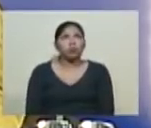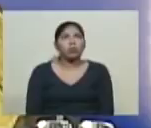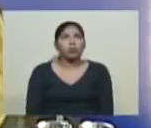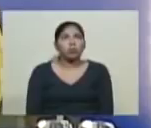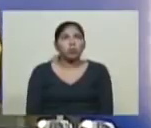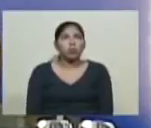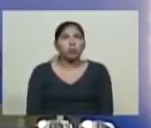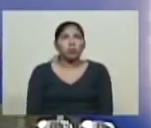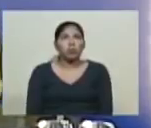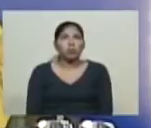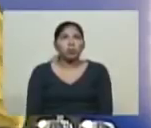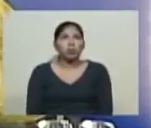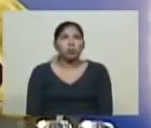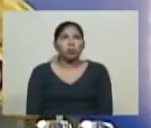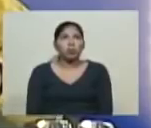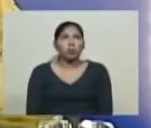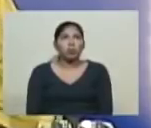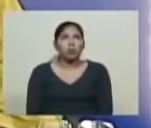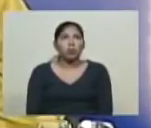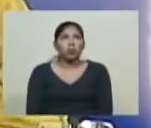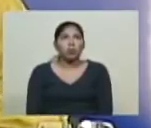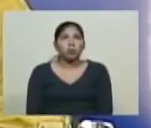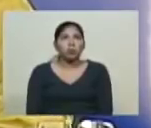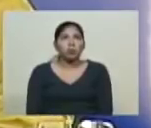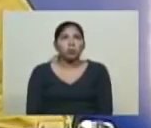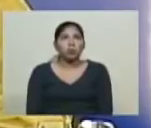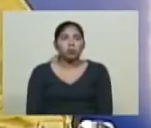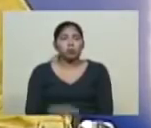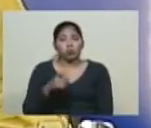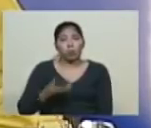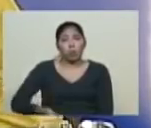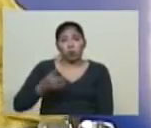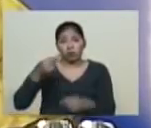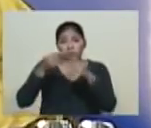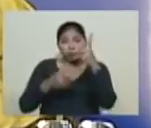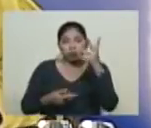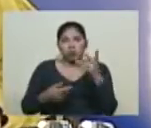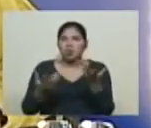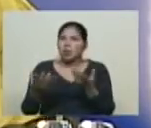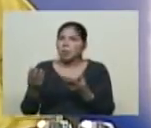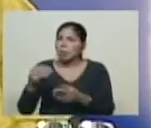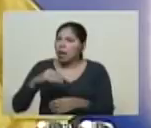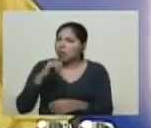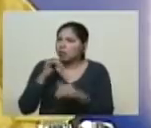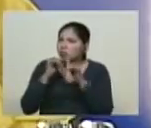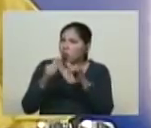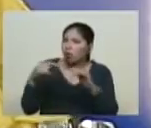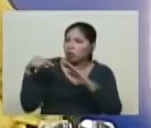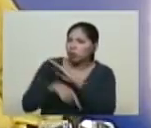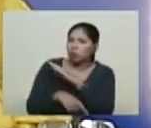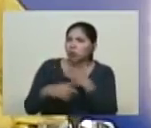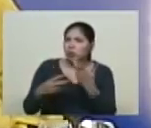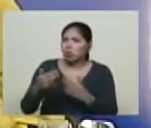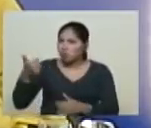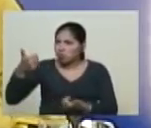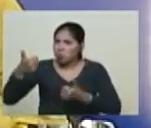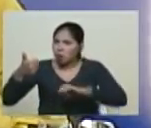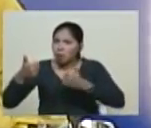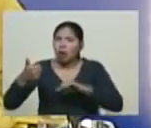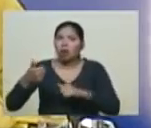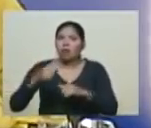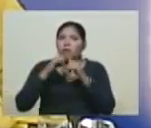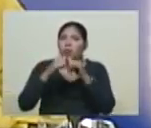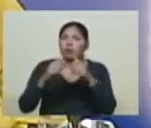la disteria y el tétano neonatal. Muy importante. ¿Qué más podemos comentar sobre esta jornada, esta buena noticia para